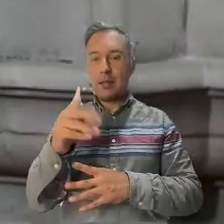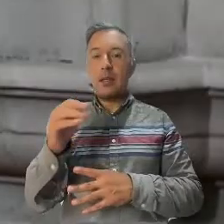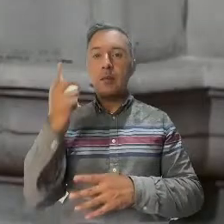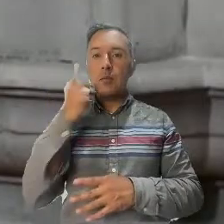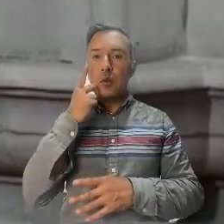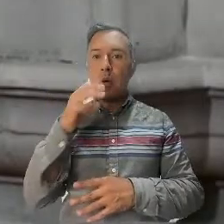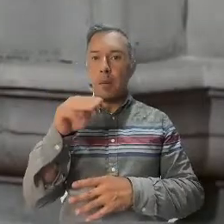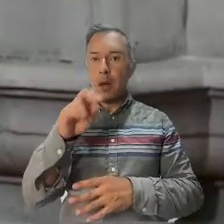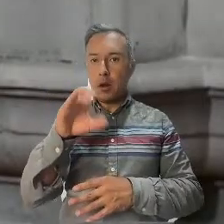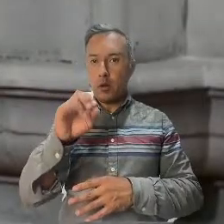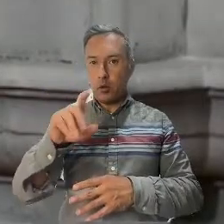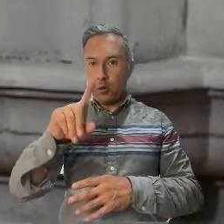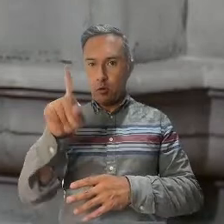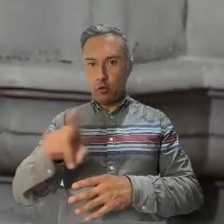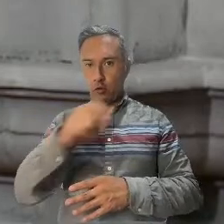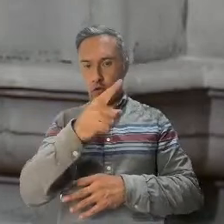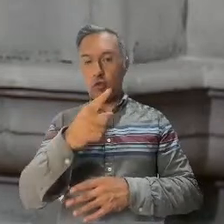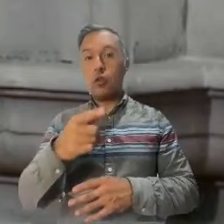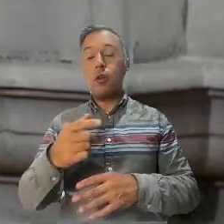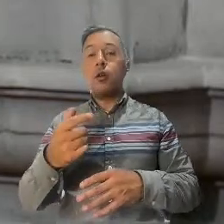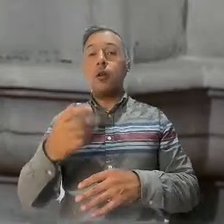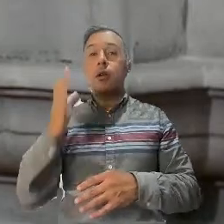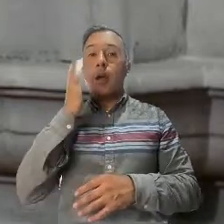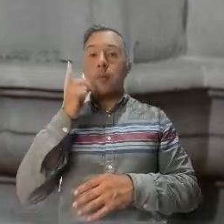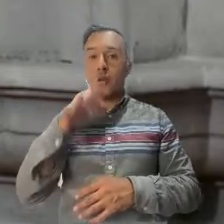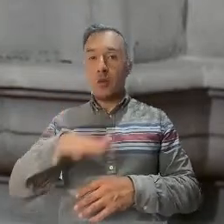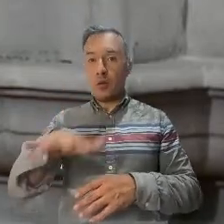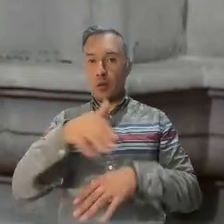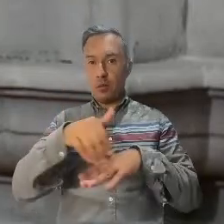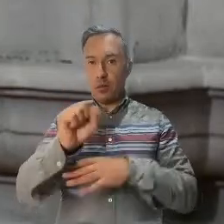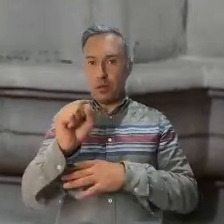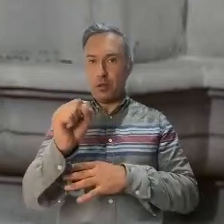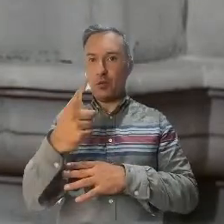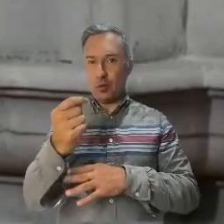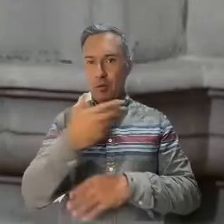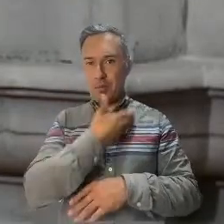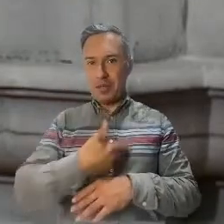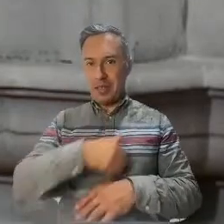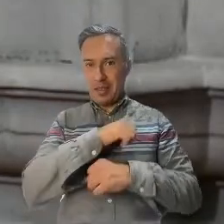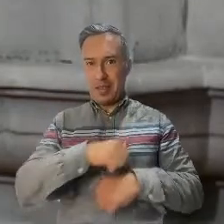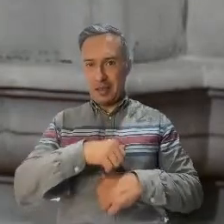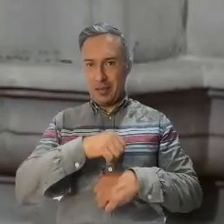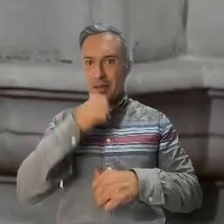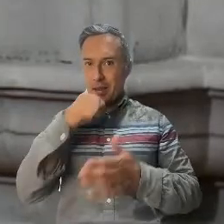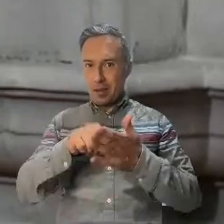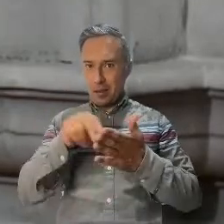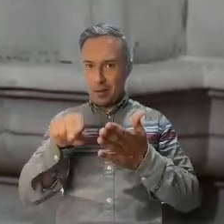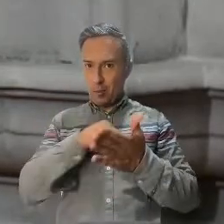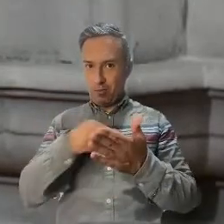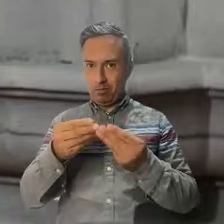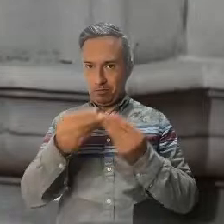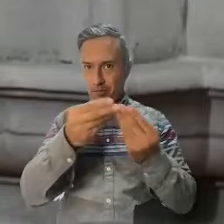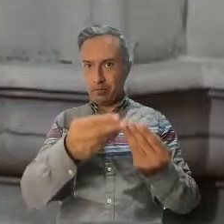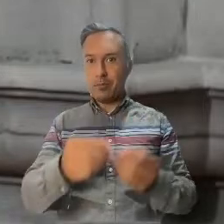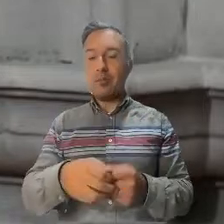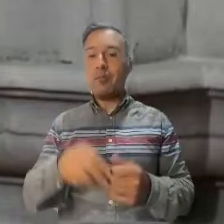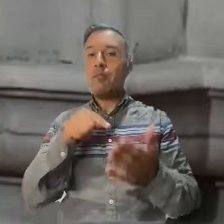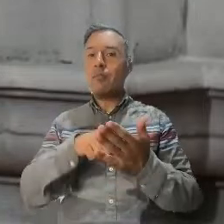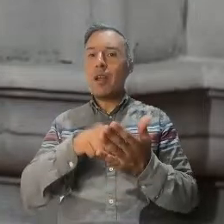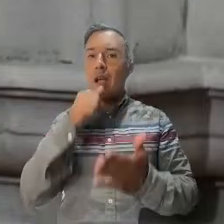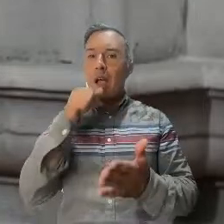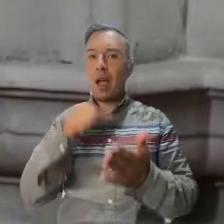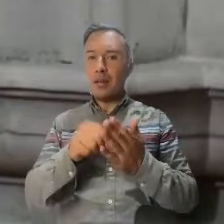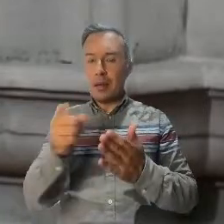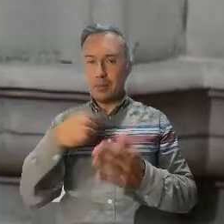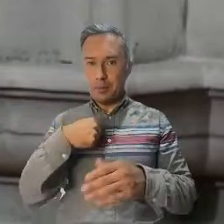Cruz, presidente de la Honorable 61ª Legislatura del Estado de México, presente. Por medio de la presente, en mi calidad de secretaria